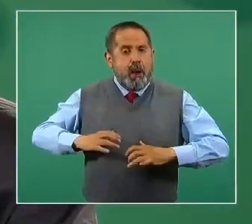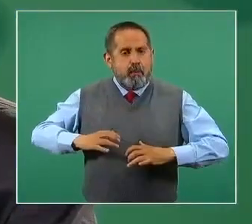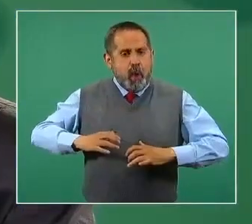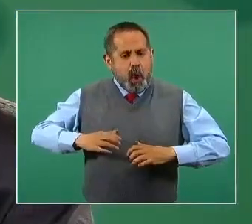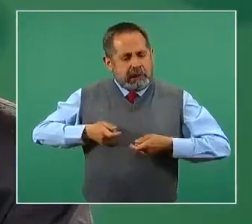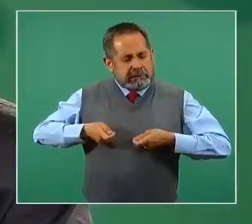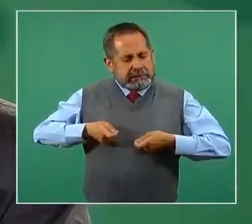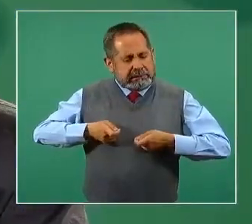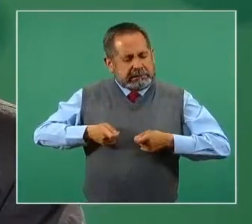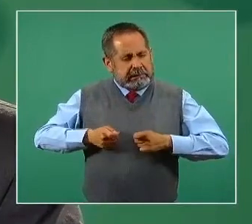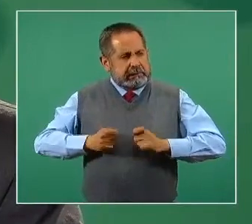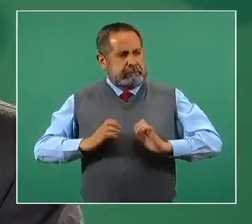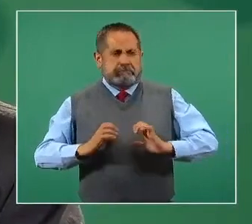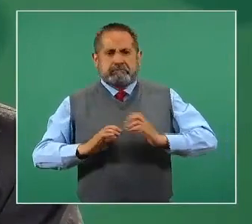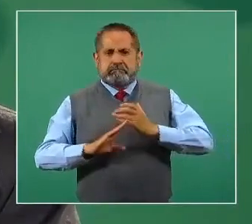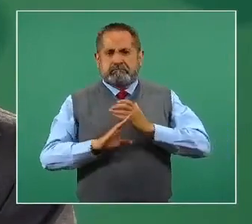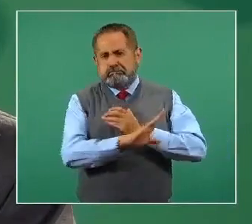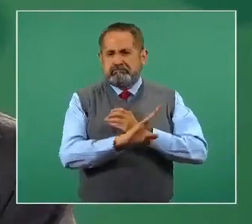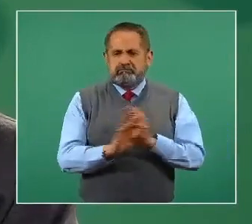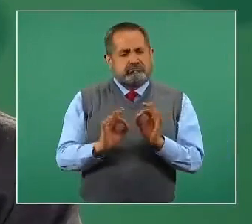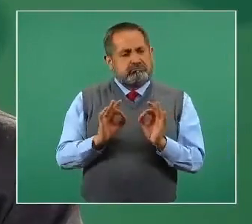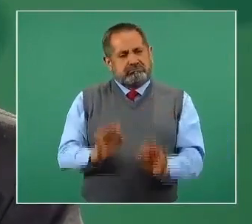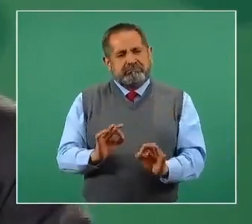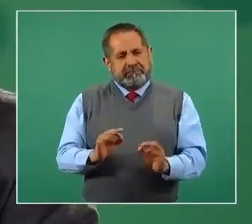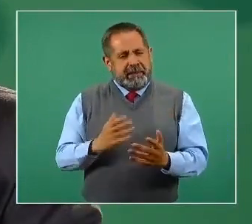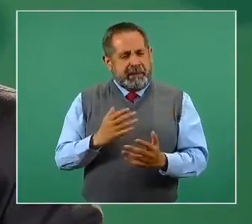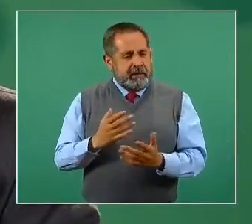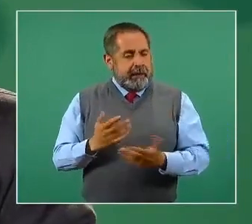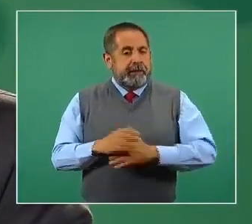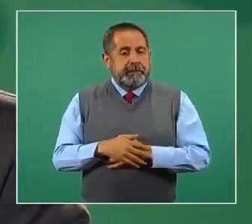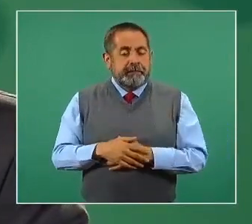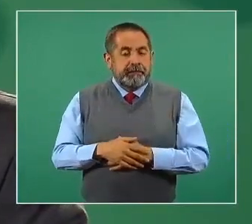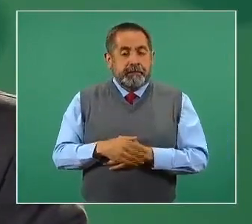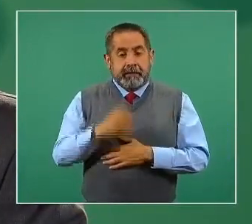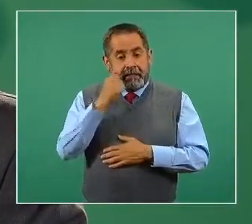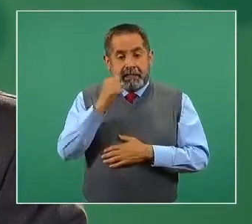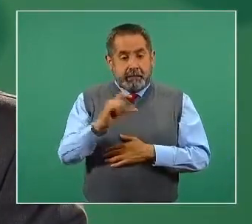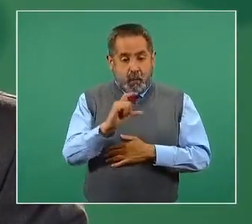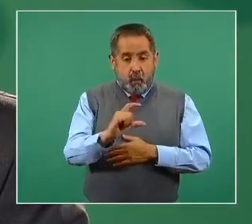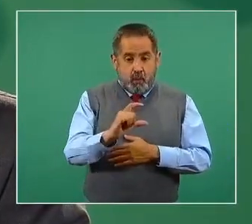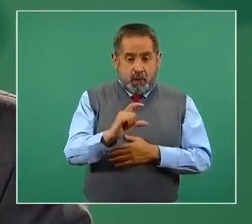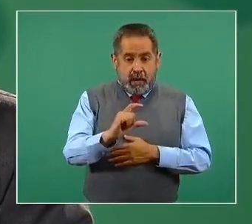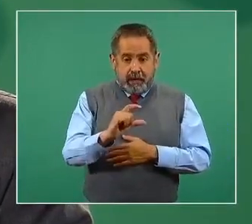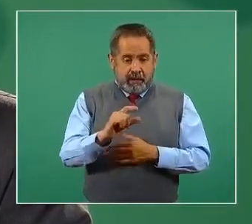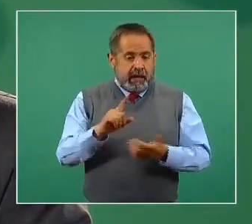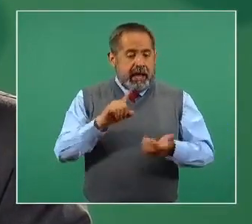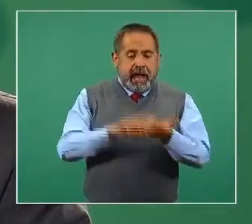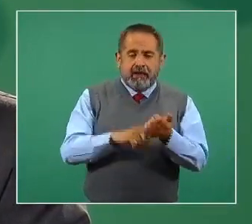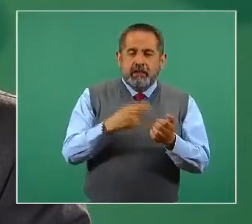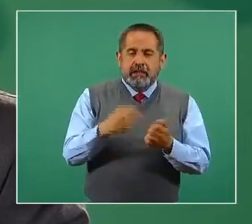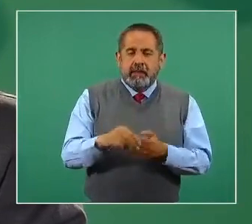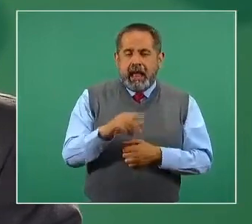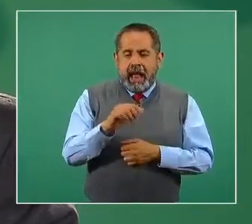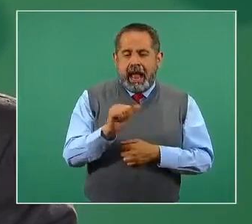genere defensas, genere inmunidad. La primera dosis está hecha con un adenovirus